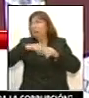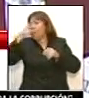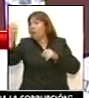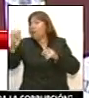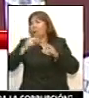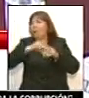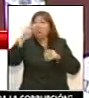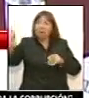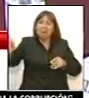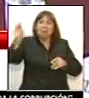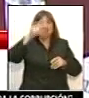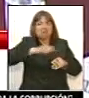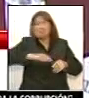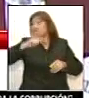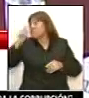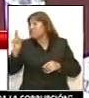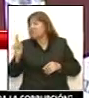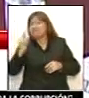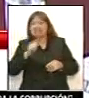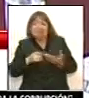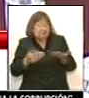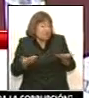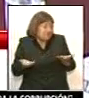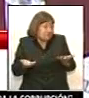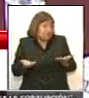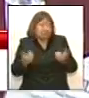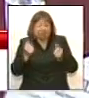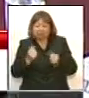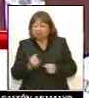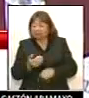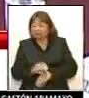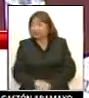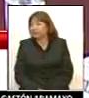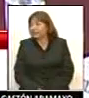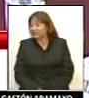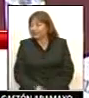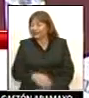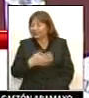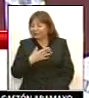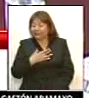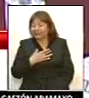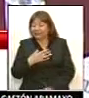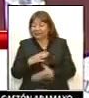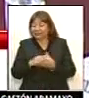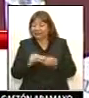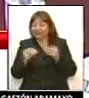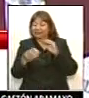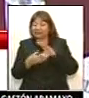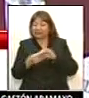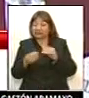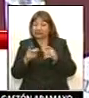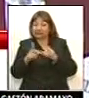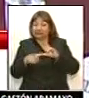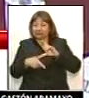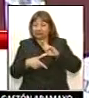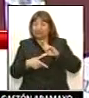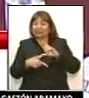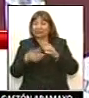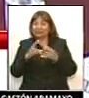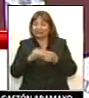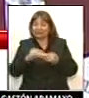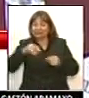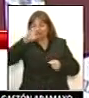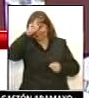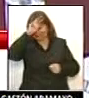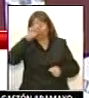que seres que estábamos en asentamientos. La historia de asentamientos humanos en América Latina se presentan en la historia del Perú,